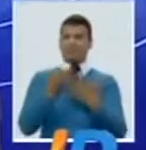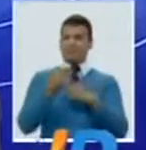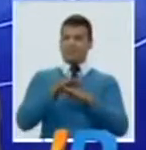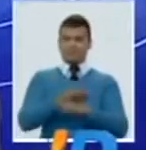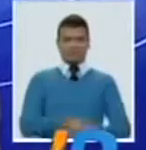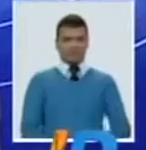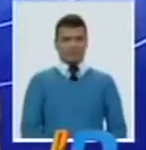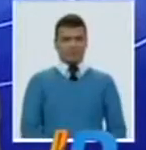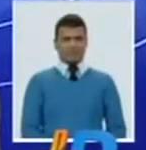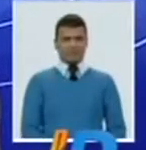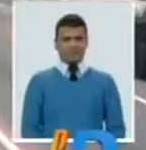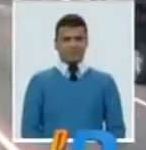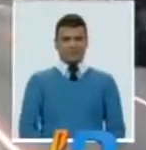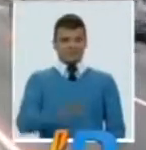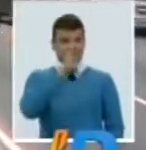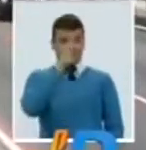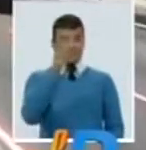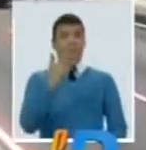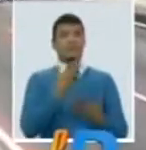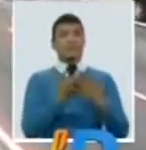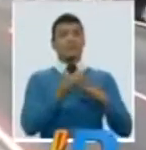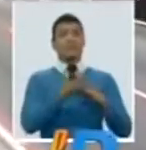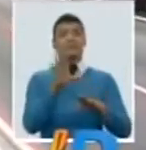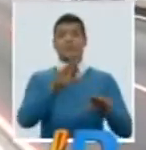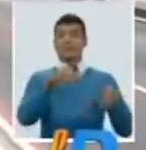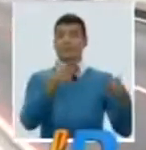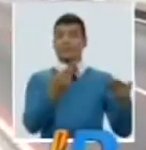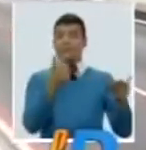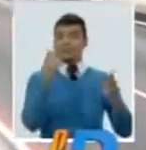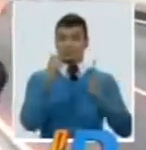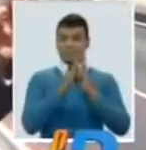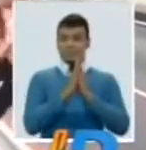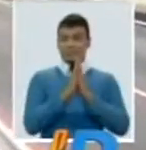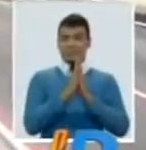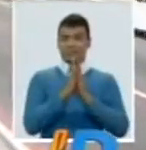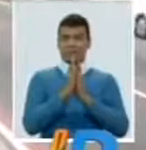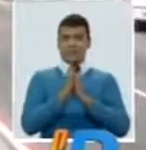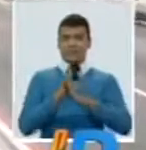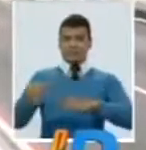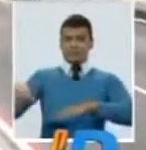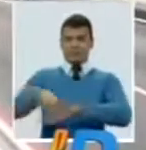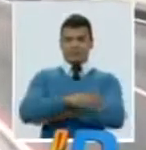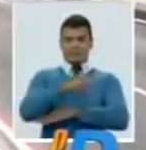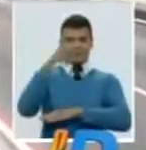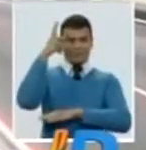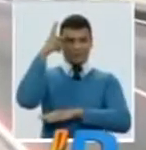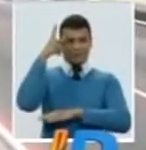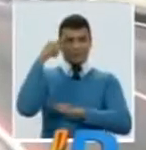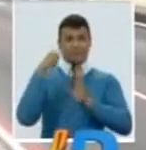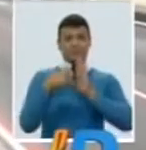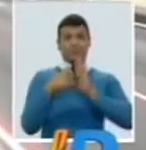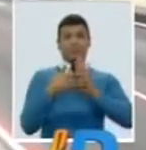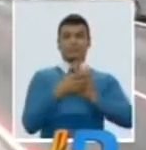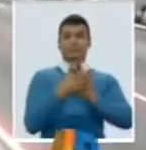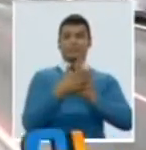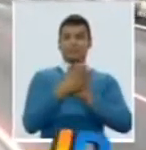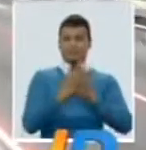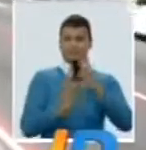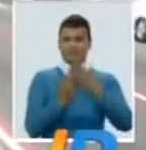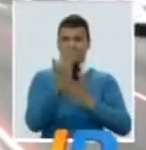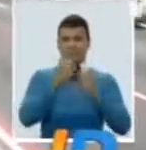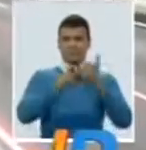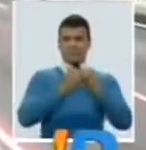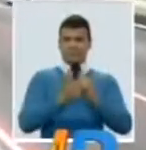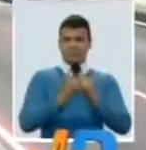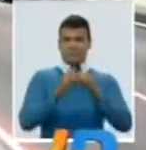adelante. María Fernanda, hola, buena tarde, ¿qué tal? Desde la Rúa Paulista, una de las principales de Sao Paulo, originamos el bloque de